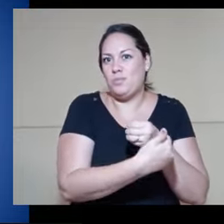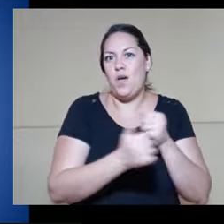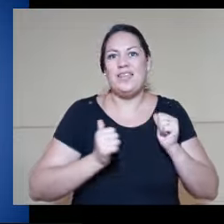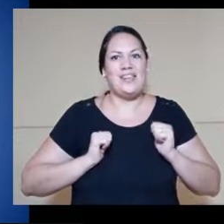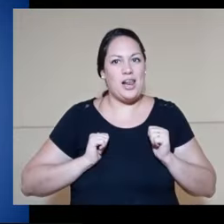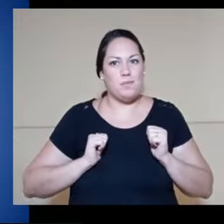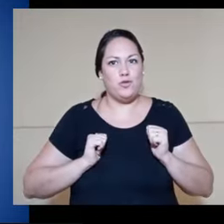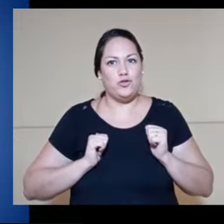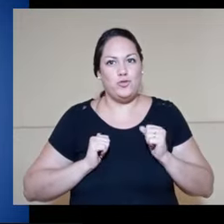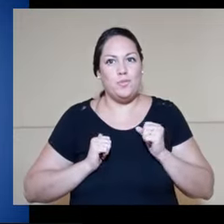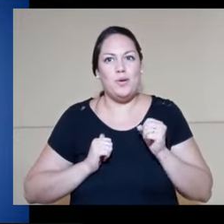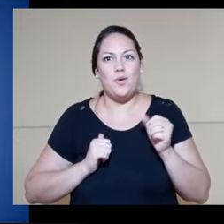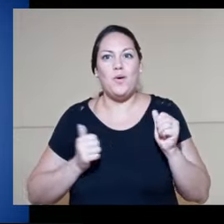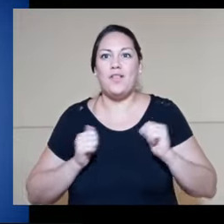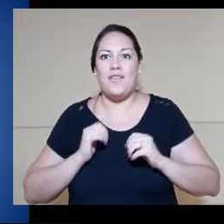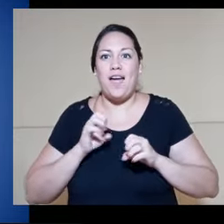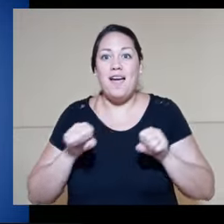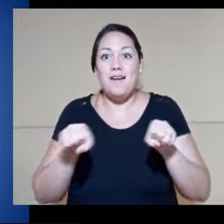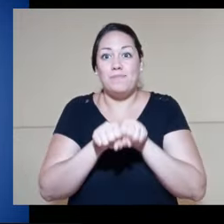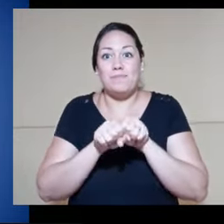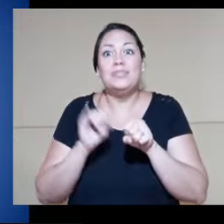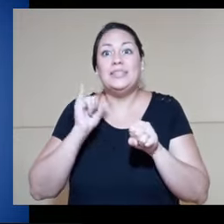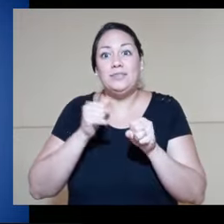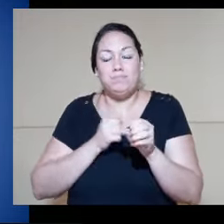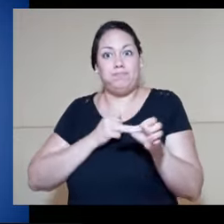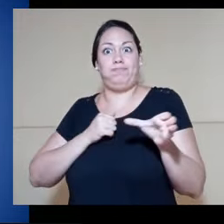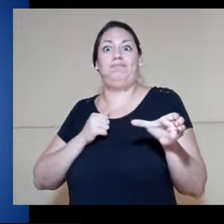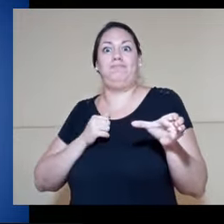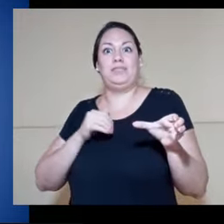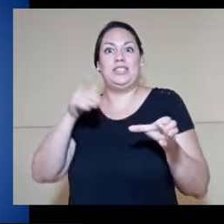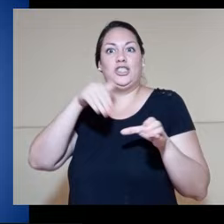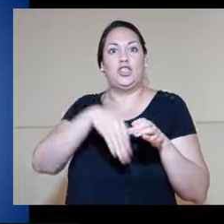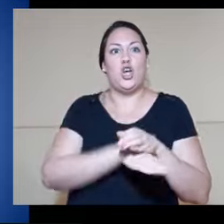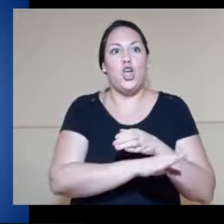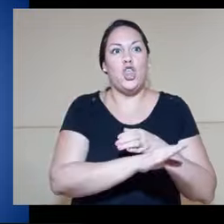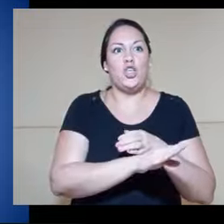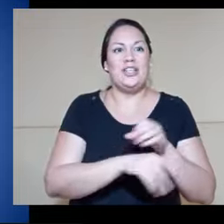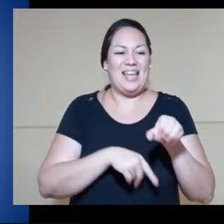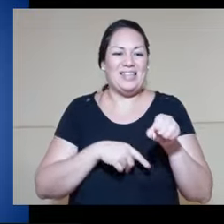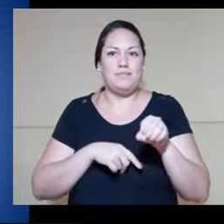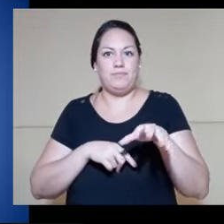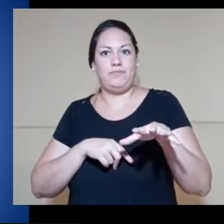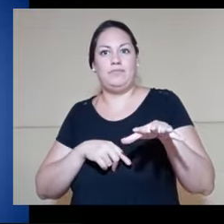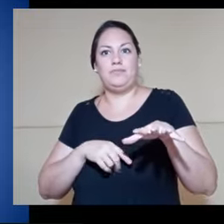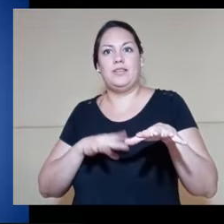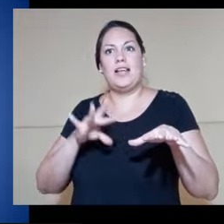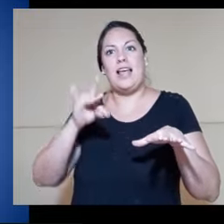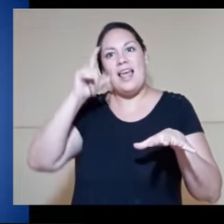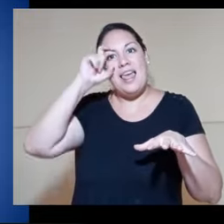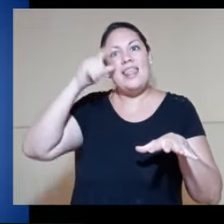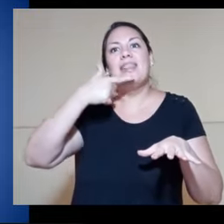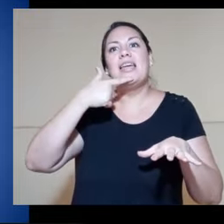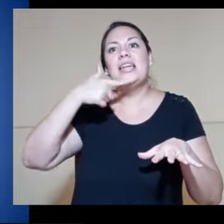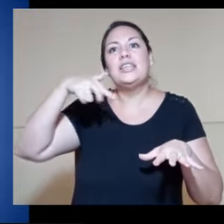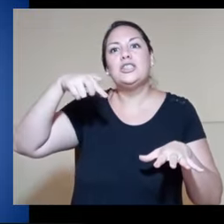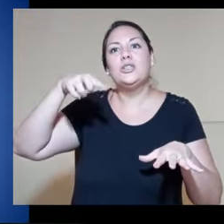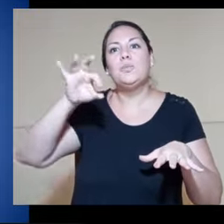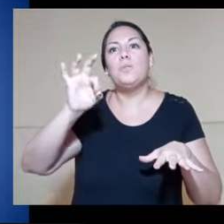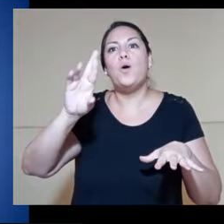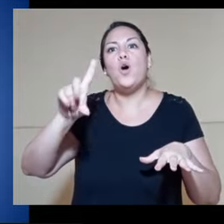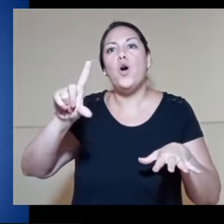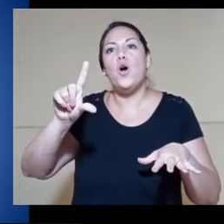se dice que esta célula está excitada, que está